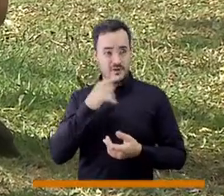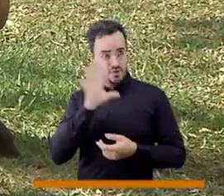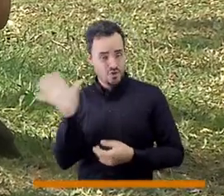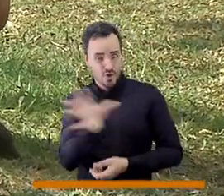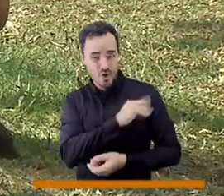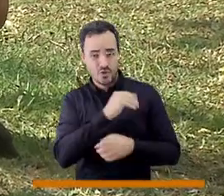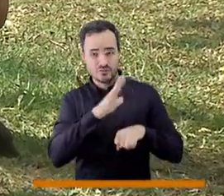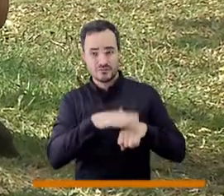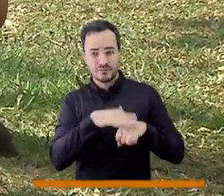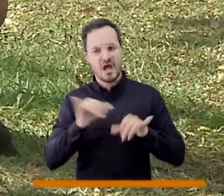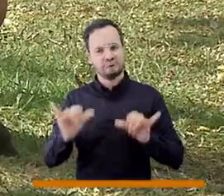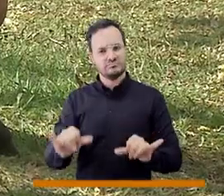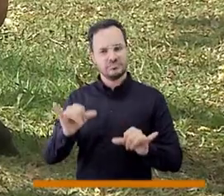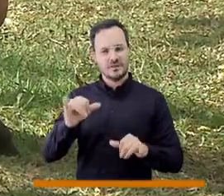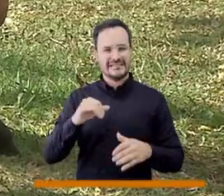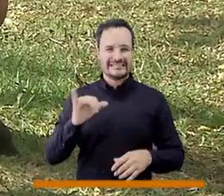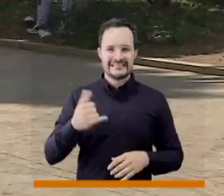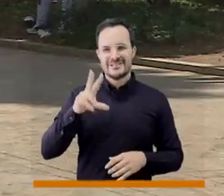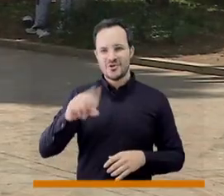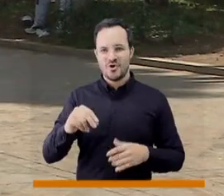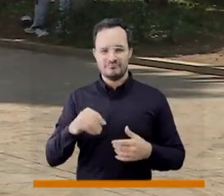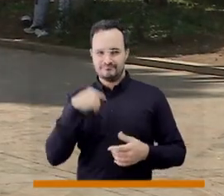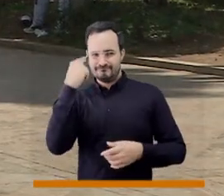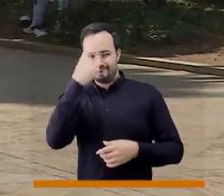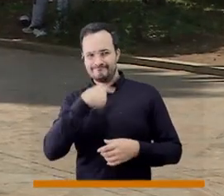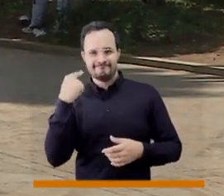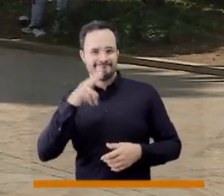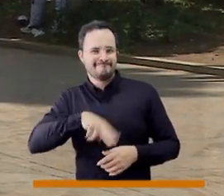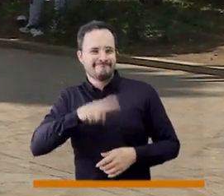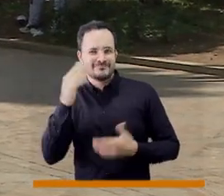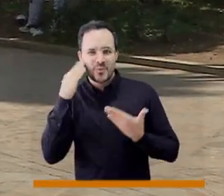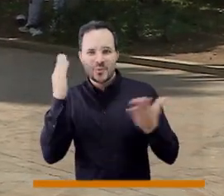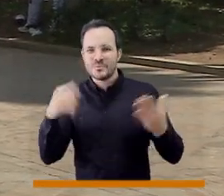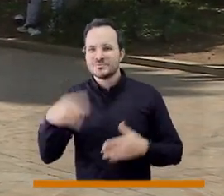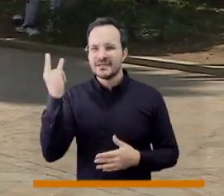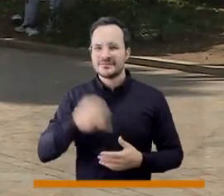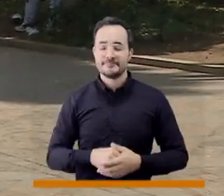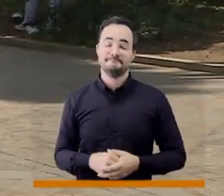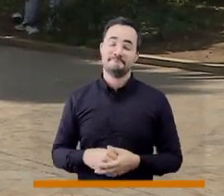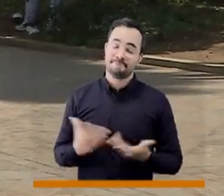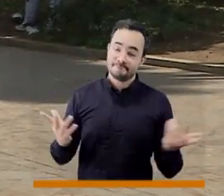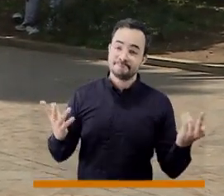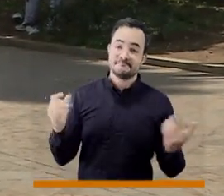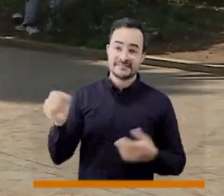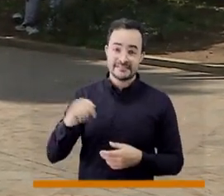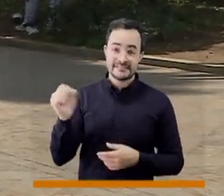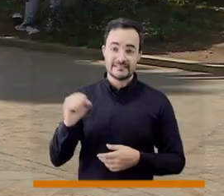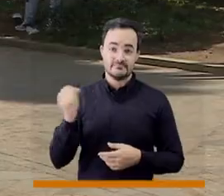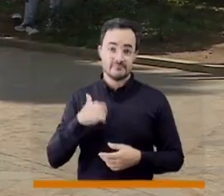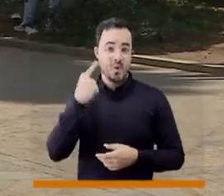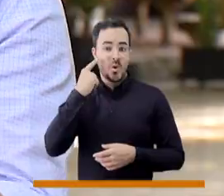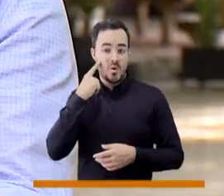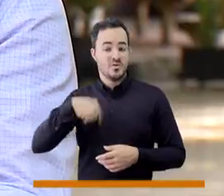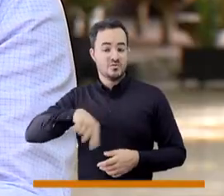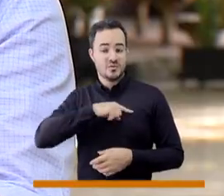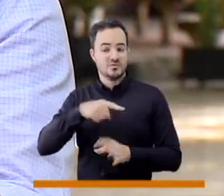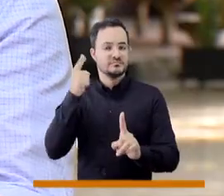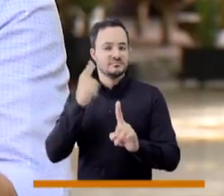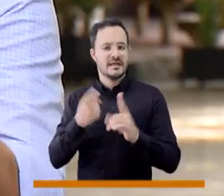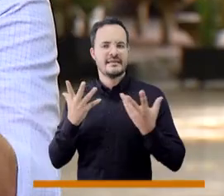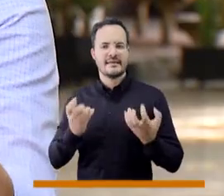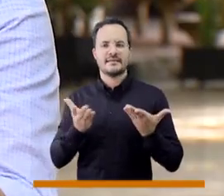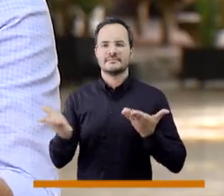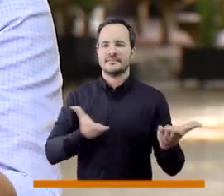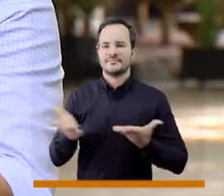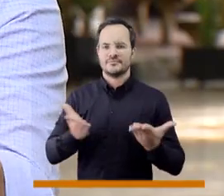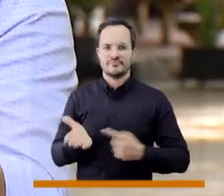todos los visitantes son realmente los que queremos que lleguen a la ciudad. Caterine, nosotros también tenemos que tener claro